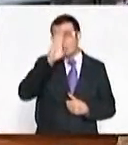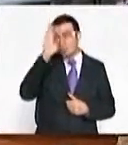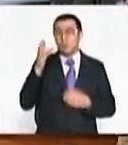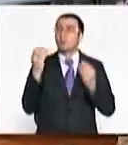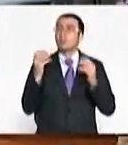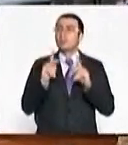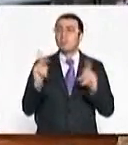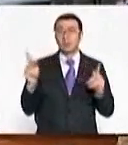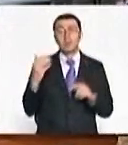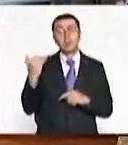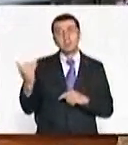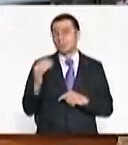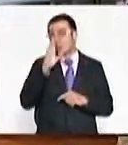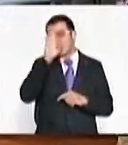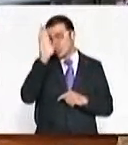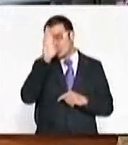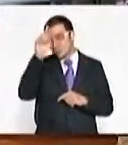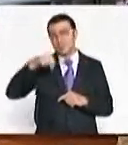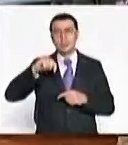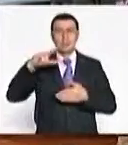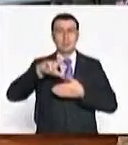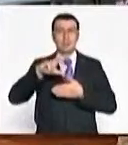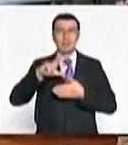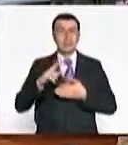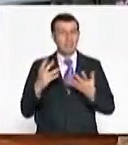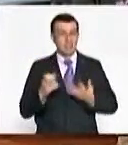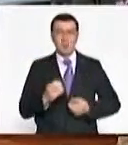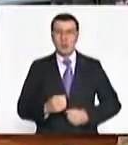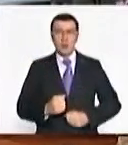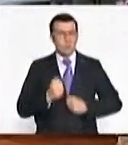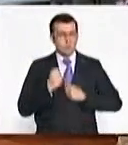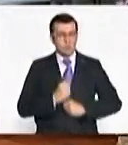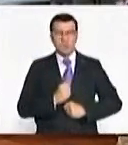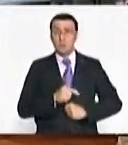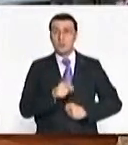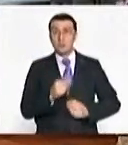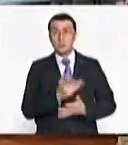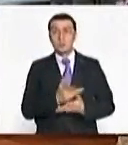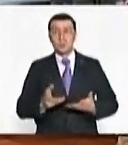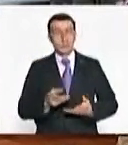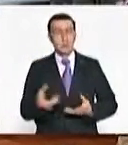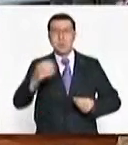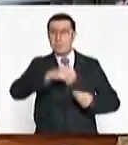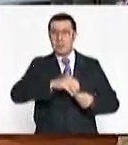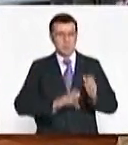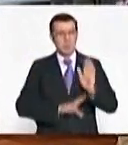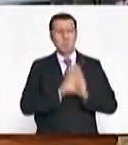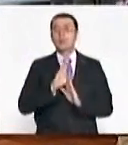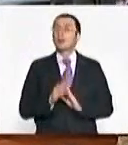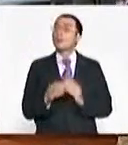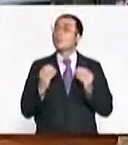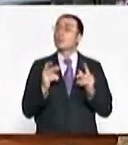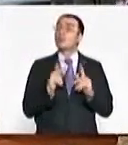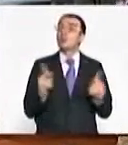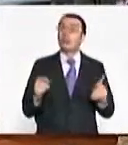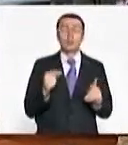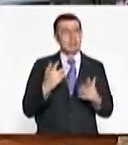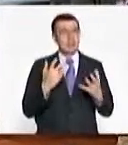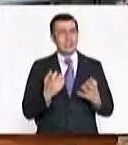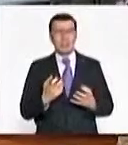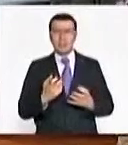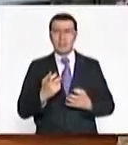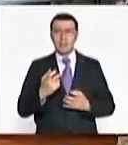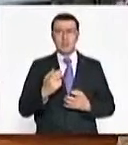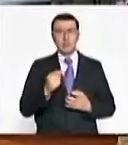en nuestra cultura latinoamericana de darle poderes mágicos a este tipo de suplementos, inclusive sobre todo la gente lo toma mucho para buscar mejorar su